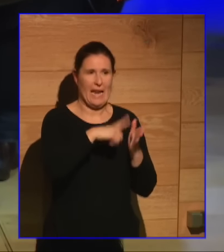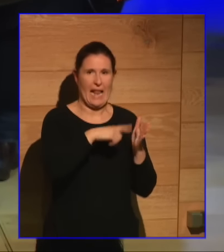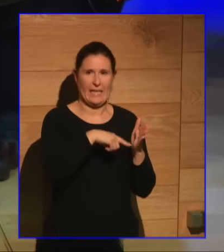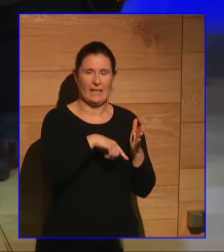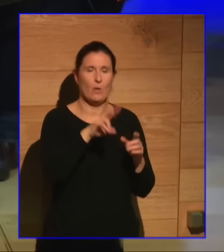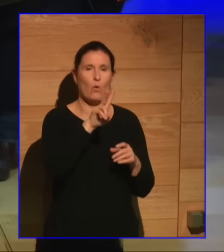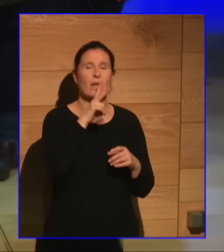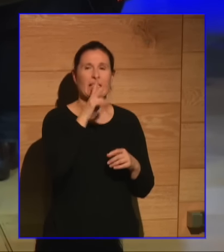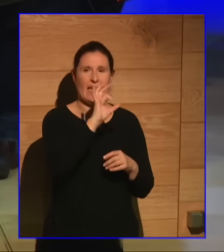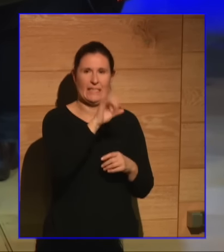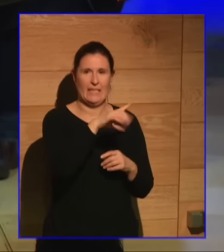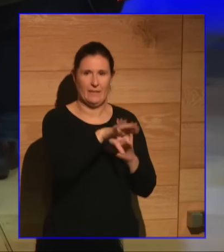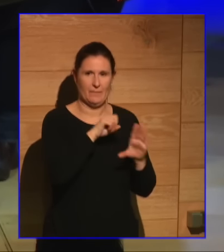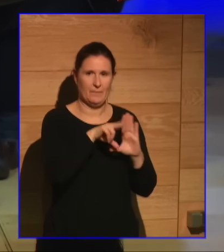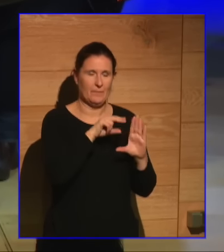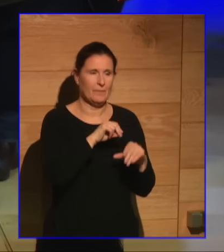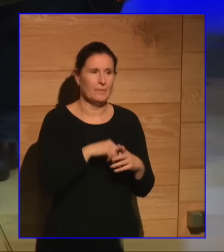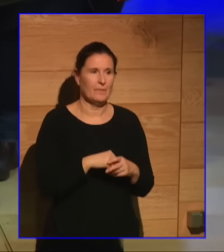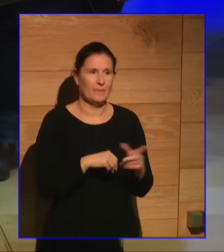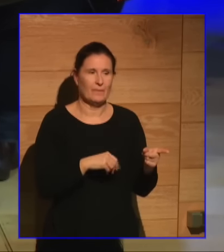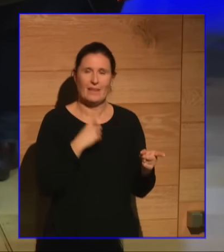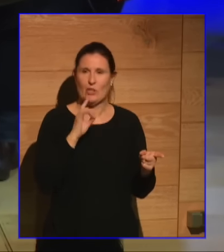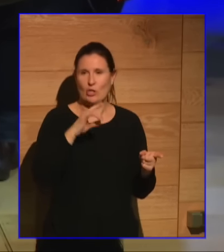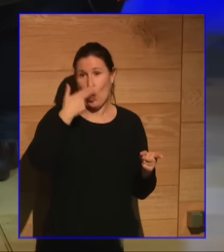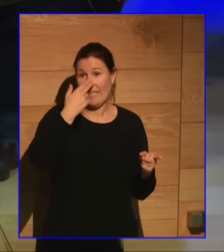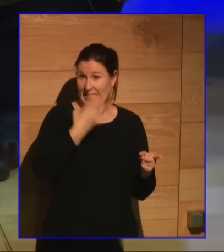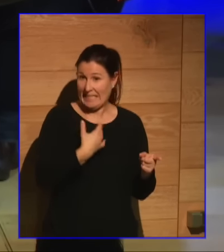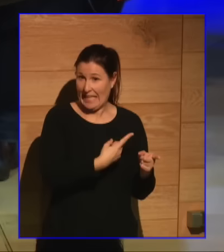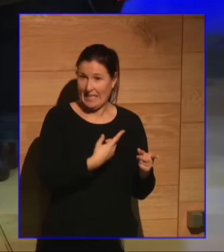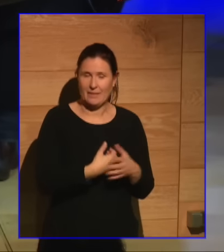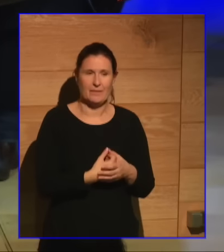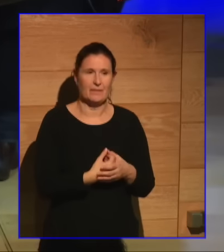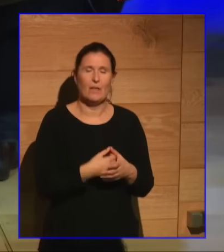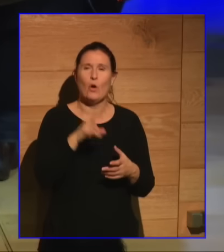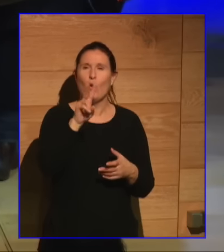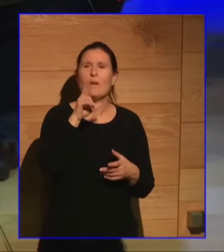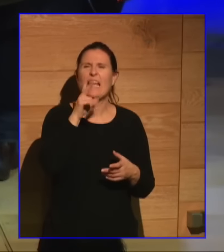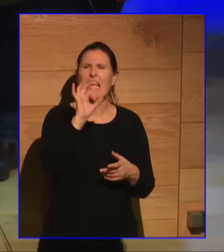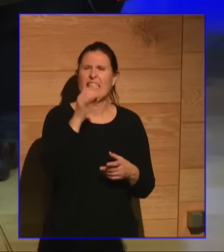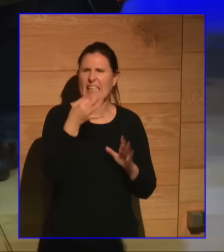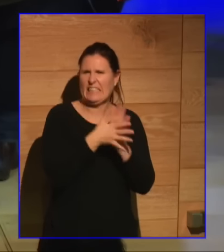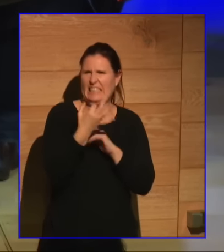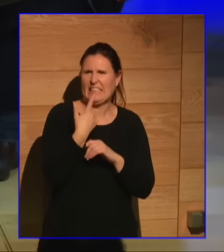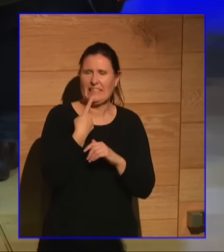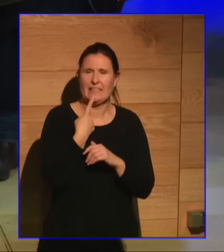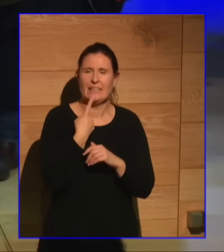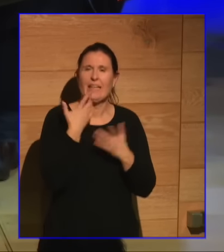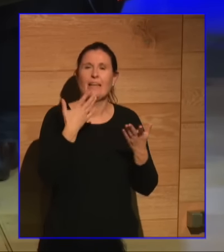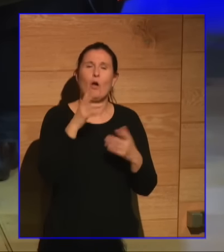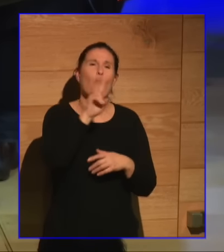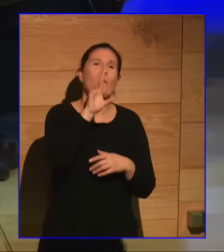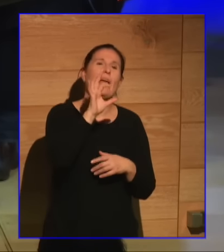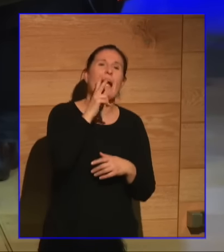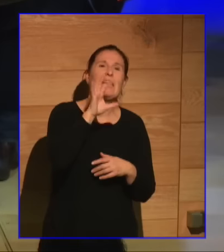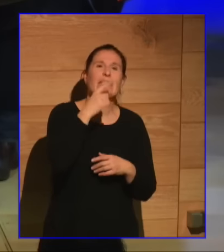VHS. ¿Ah? ¿Hay historia? El dato. Eso es. ¿Os acordáis? ¿Qué significa VHS? Queridos niños. Es que decimos